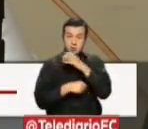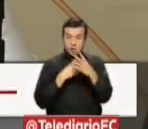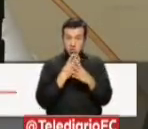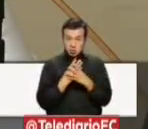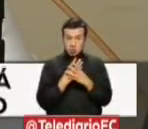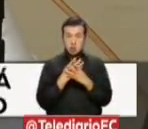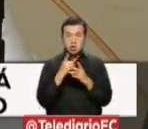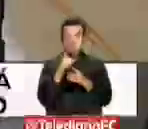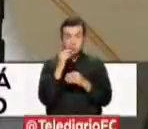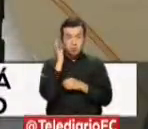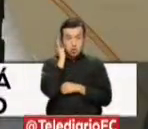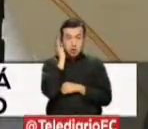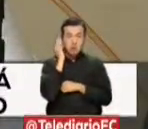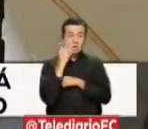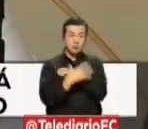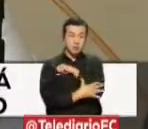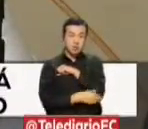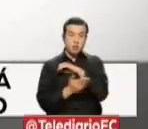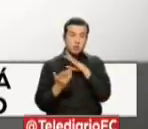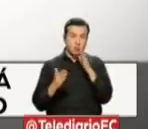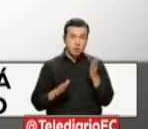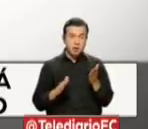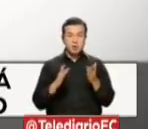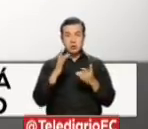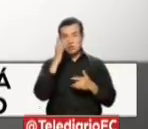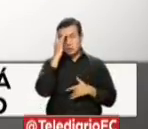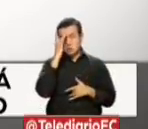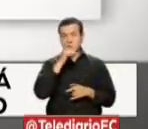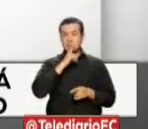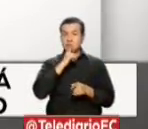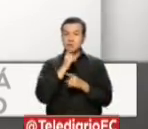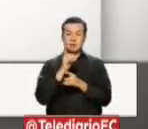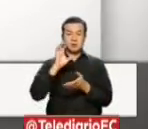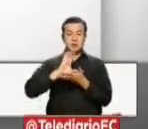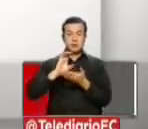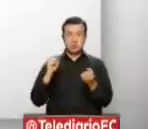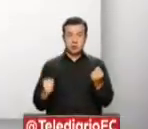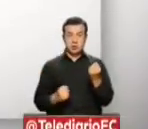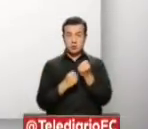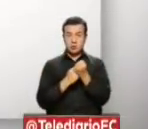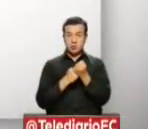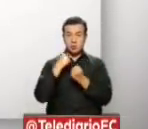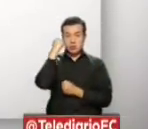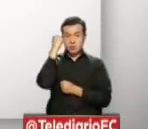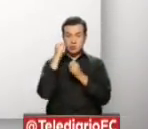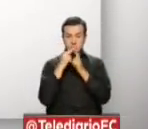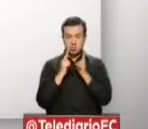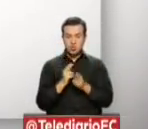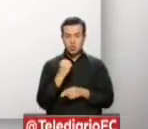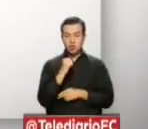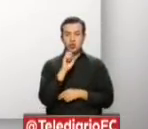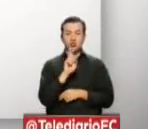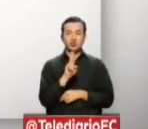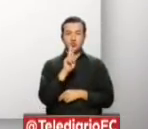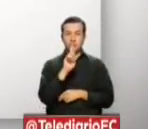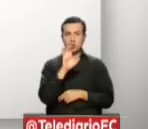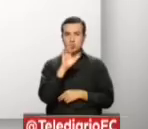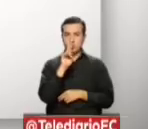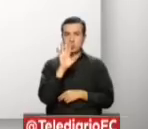las que mueren, enferman o van presas. Por este motivo, el Centro de Apoyo y Protección de los Derechos Humanos Surcuna implementó la